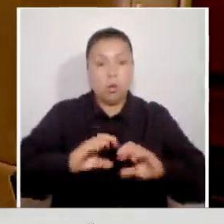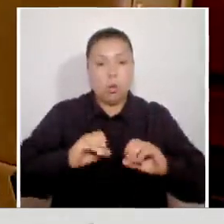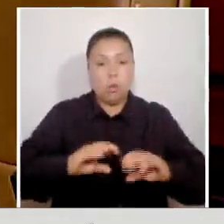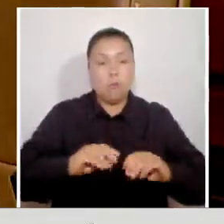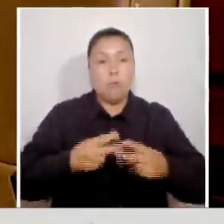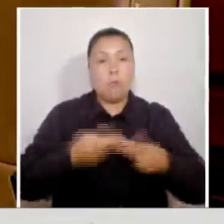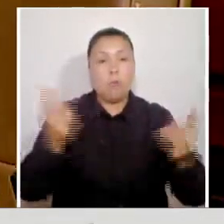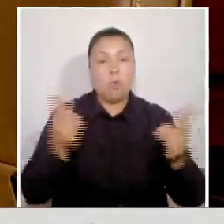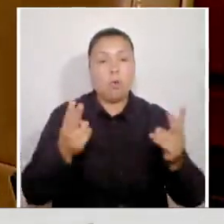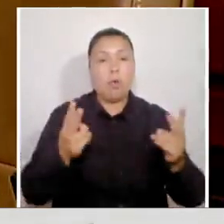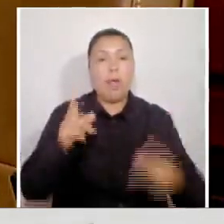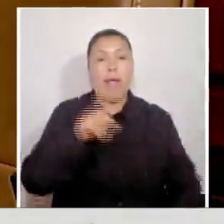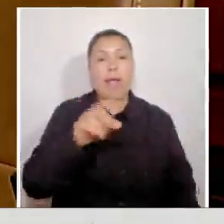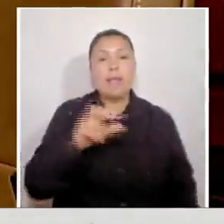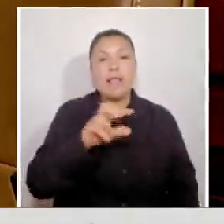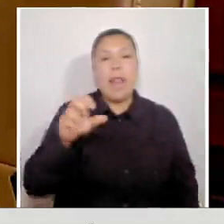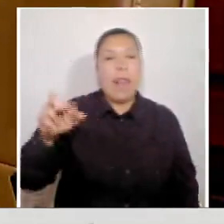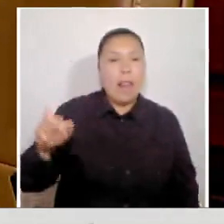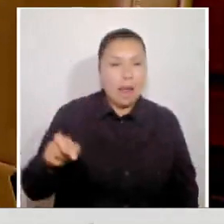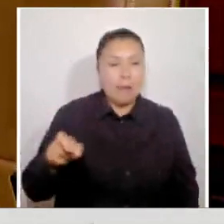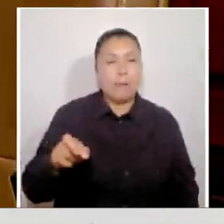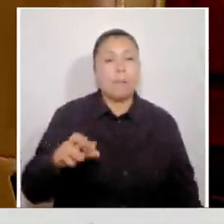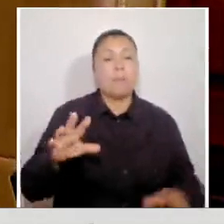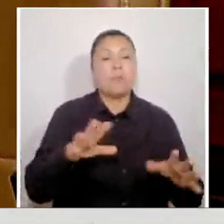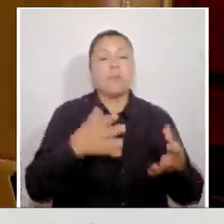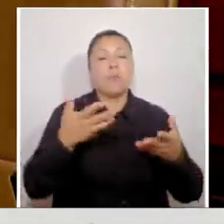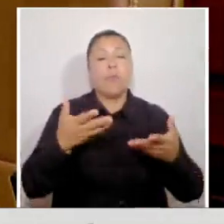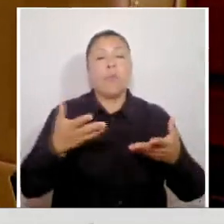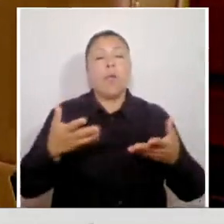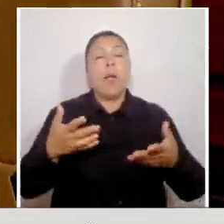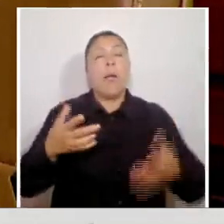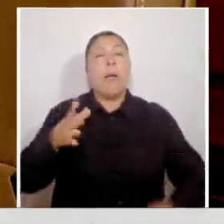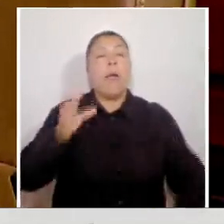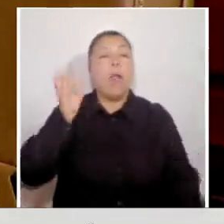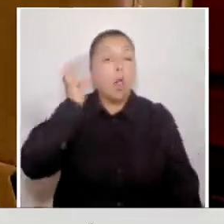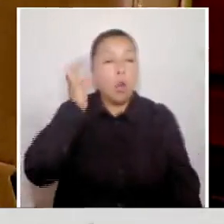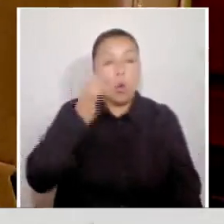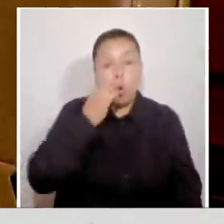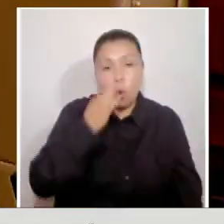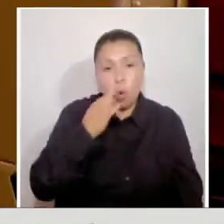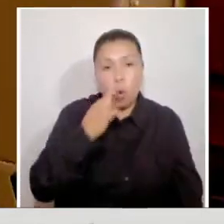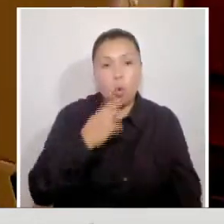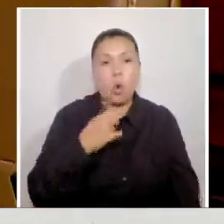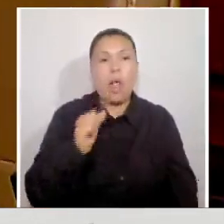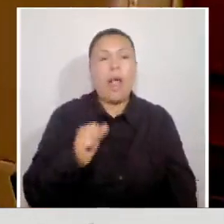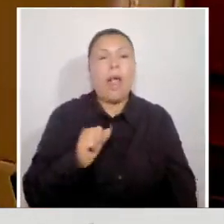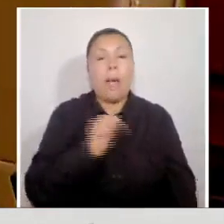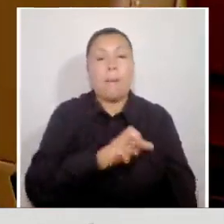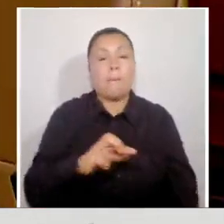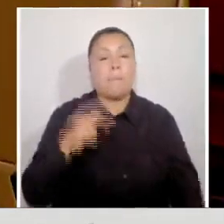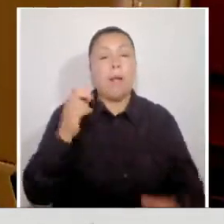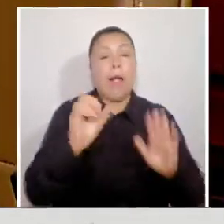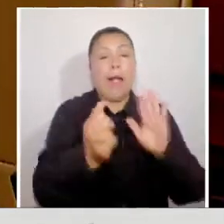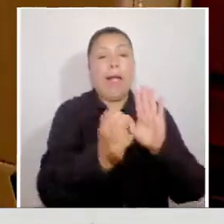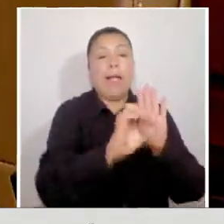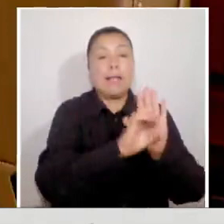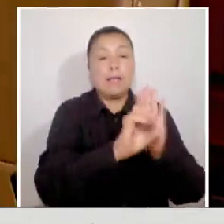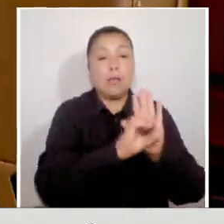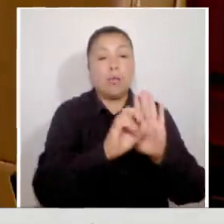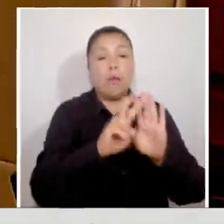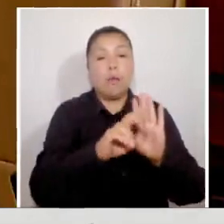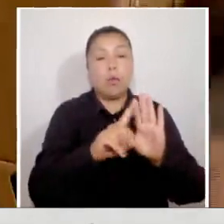SLP significa para los asistentes y para las y los asistentes de la educación la aplicación del estatuto laboral contenido en la ley